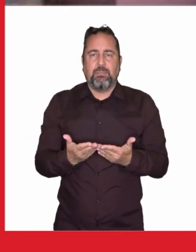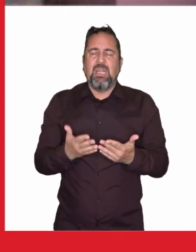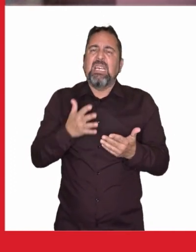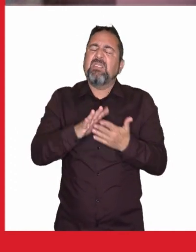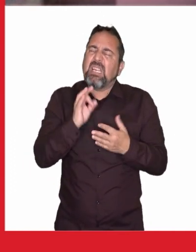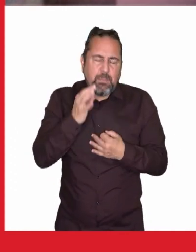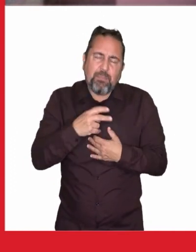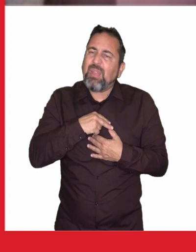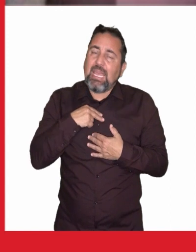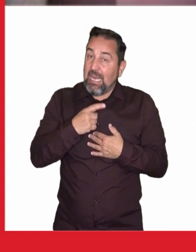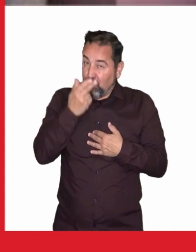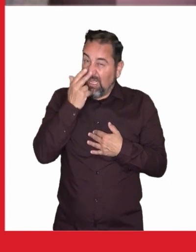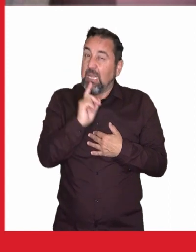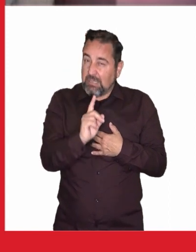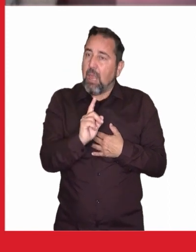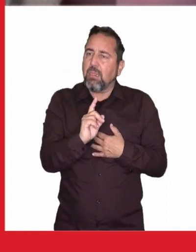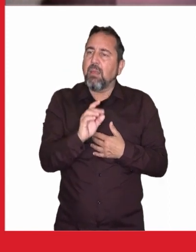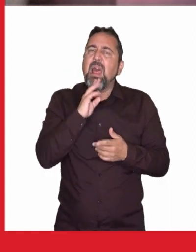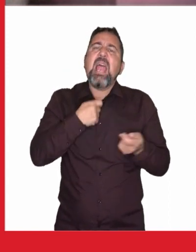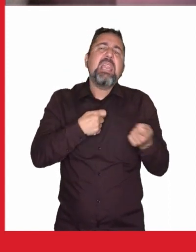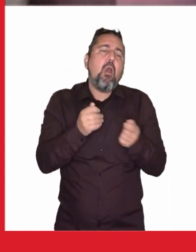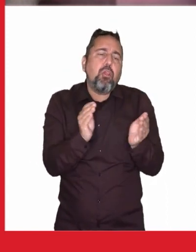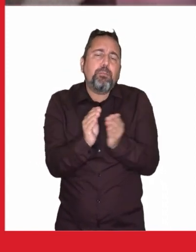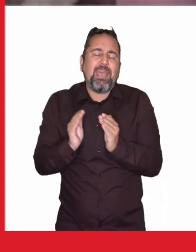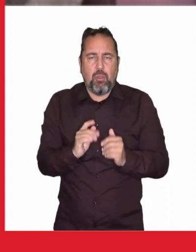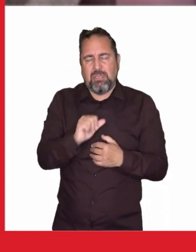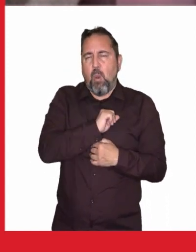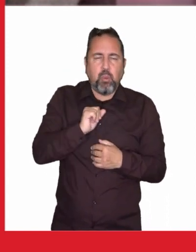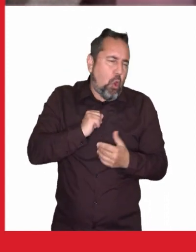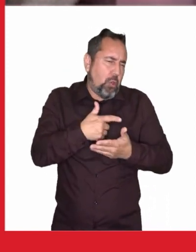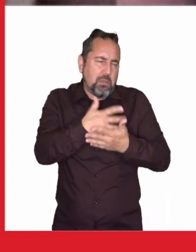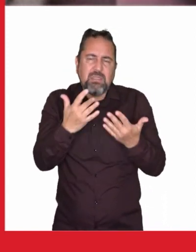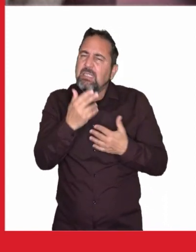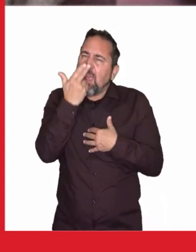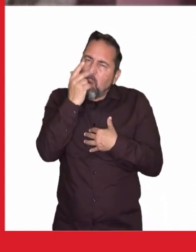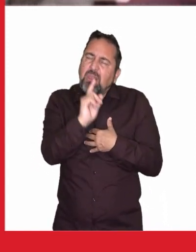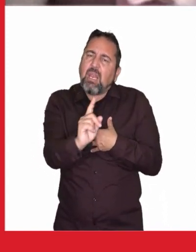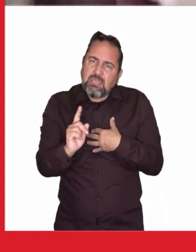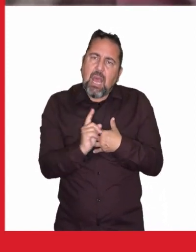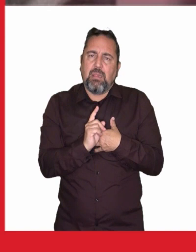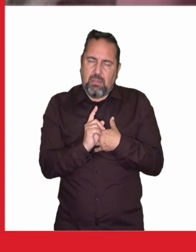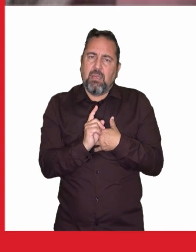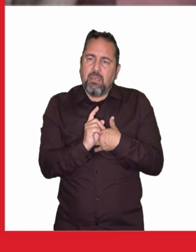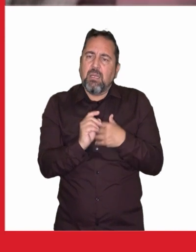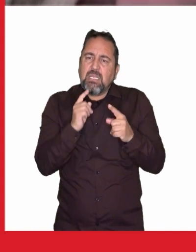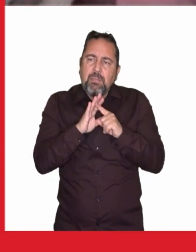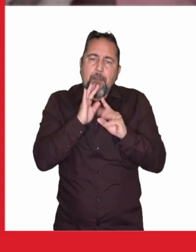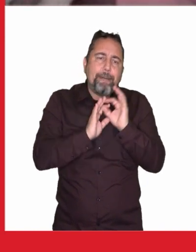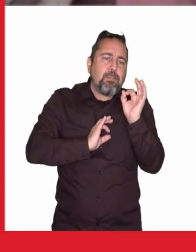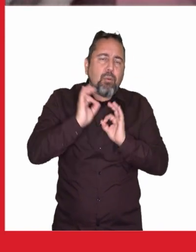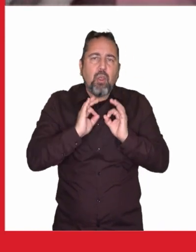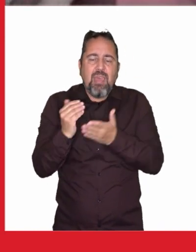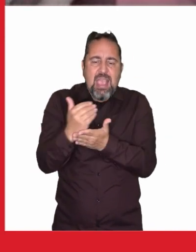la incertidumbre. De hecho, si os diría que en general es interesante, sobre todo en negocios pequeñitos, autónomos, tal,